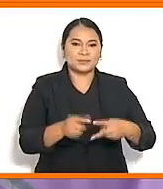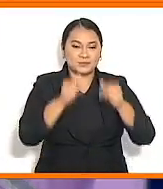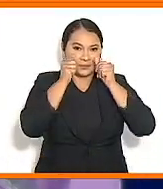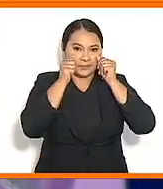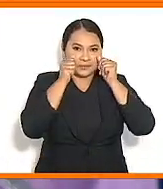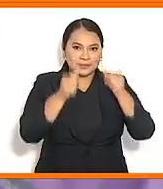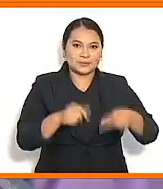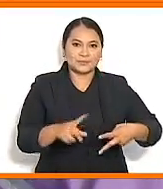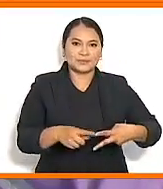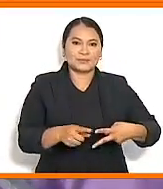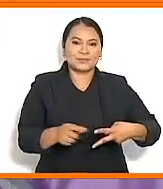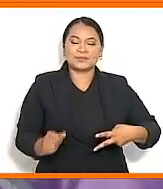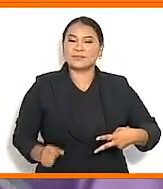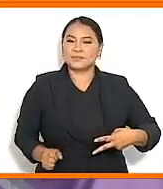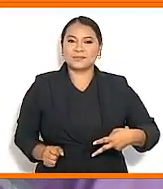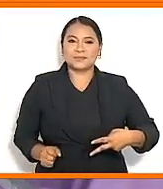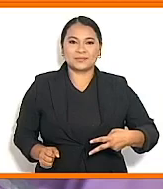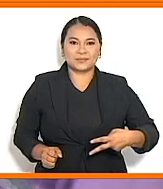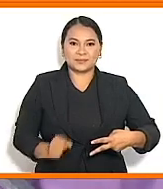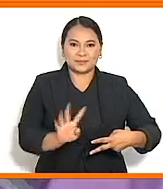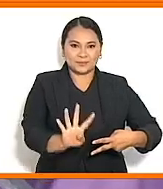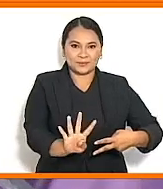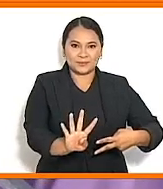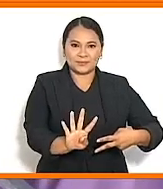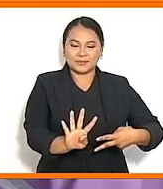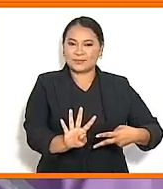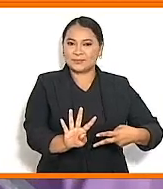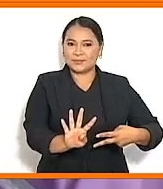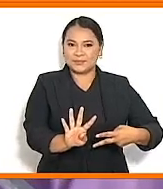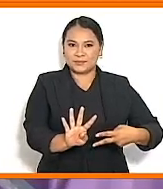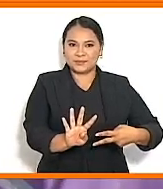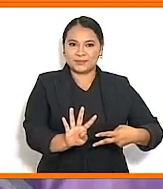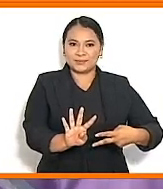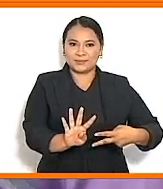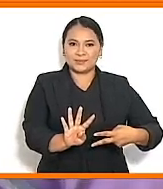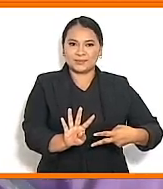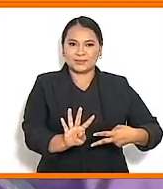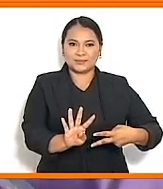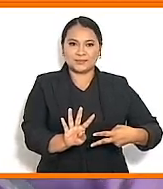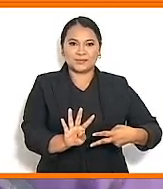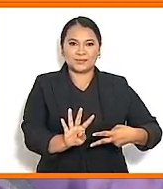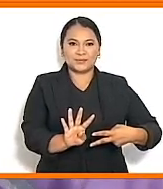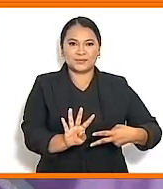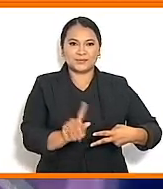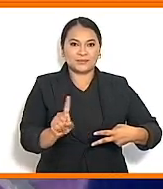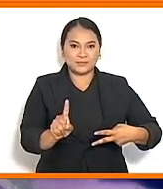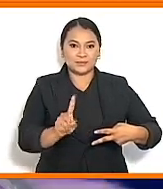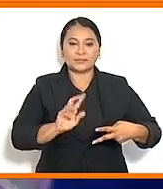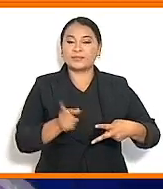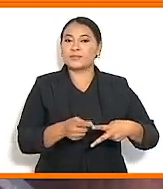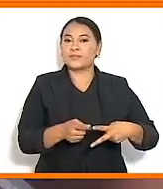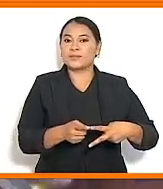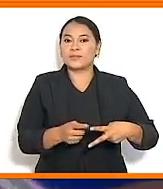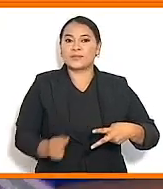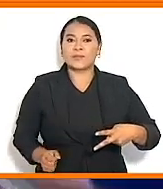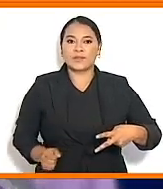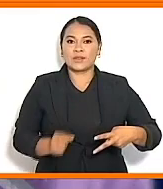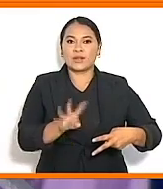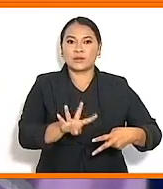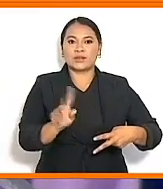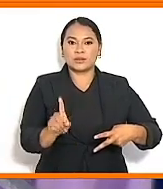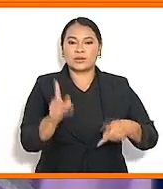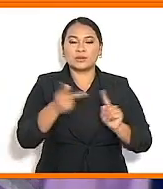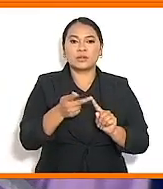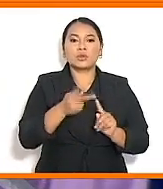atentos, porque es el 4, segundo dígito, 1, primer número ganador es el